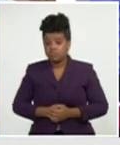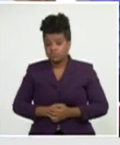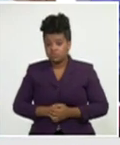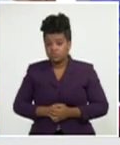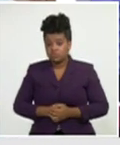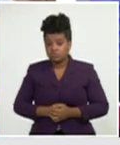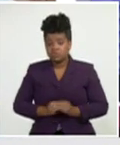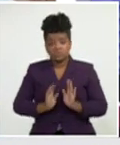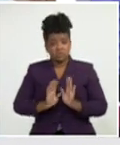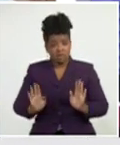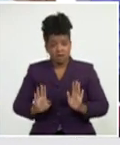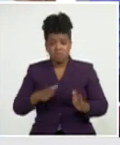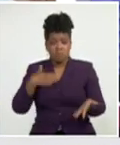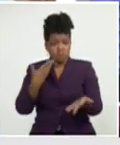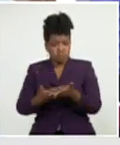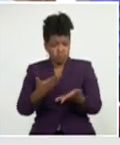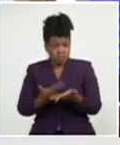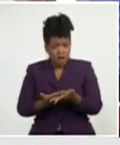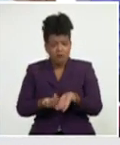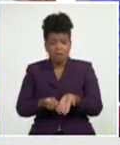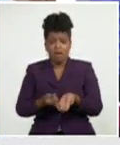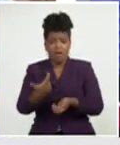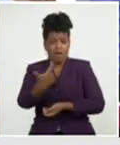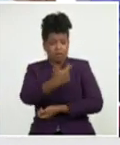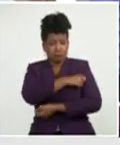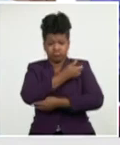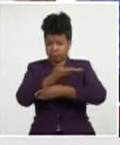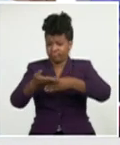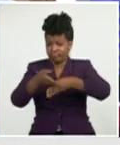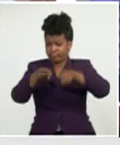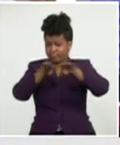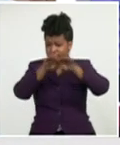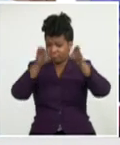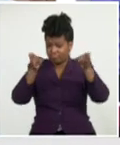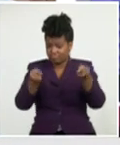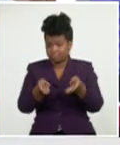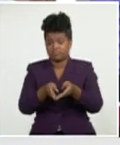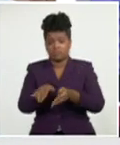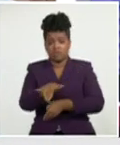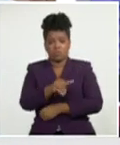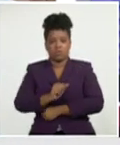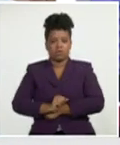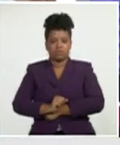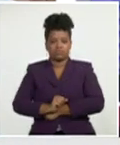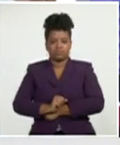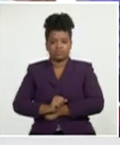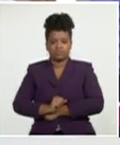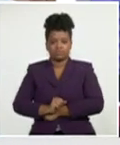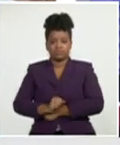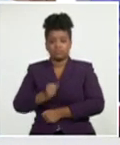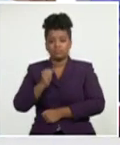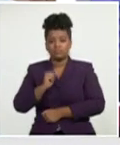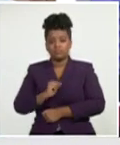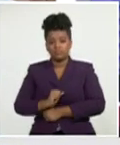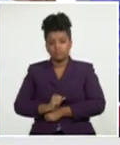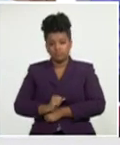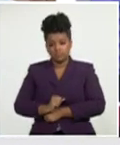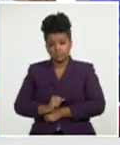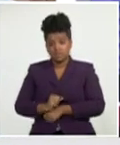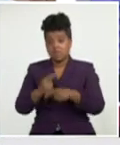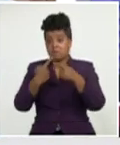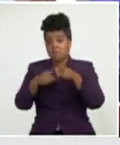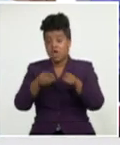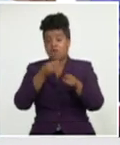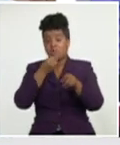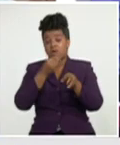demostrado para la vacuna de Pfizer, para la vacuna de Moderna, para la vacuna Sputnik. Y hay otro elemento. Pero sí lo transmiten. Pero sí pueden transmitir.